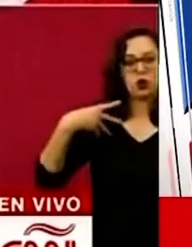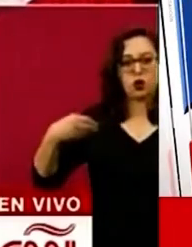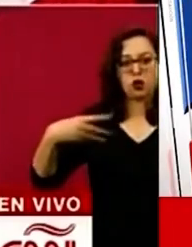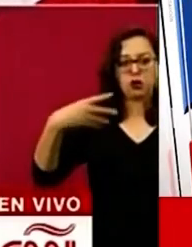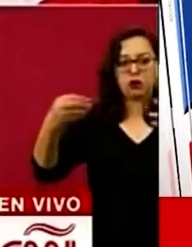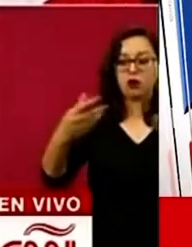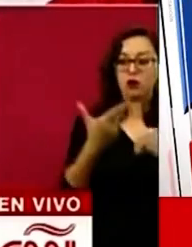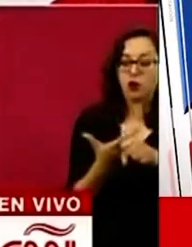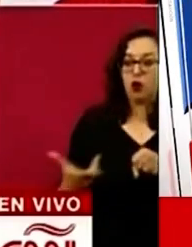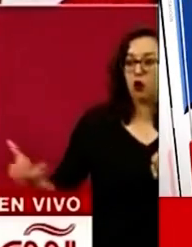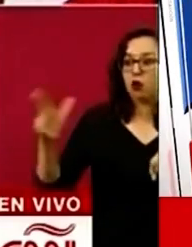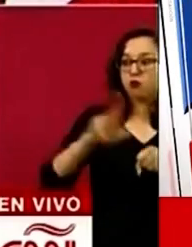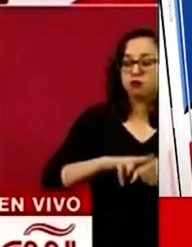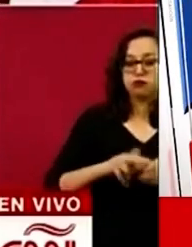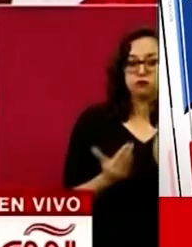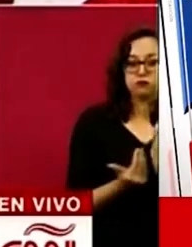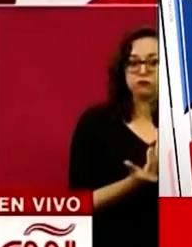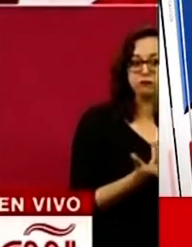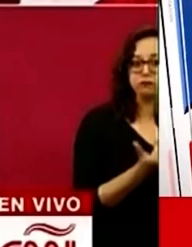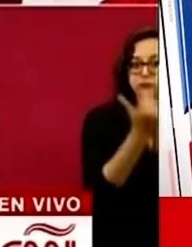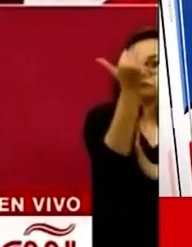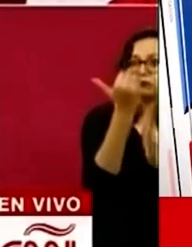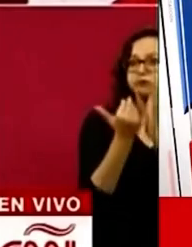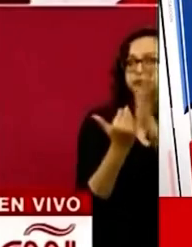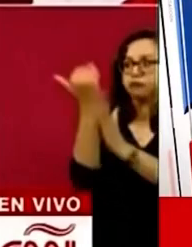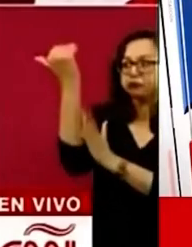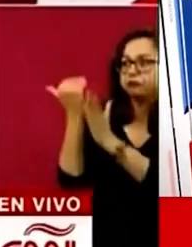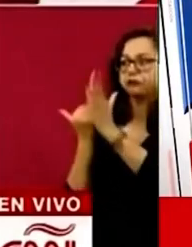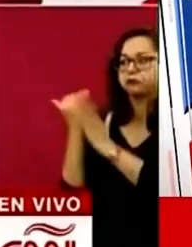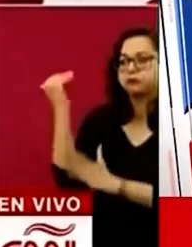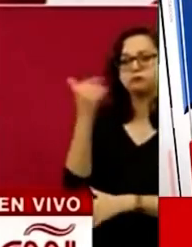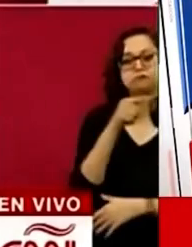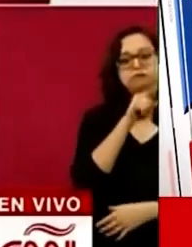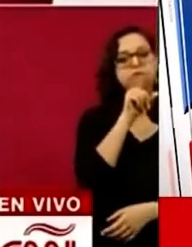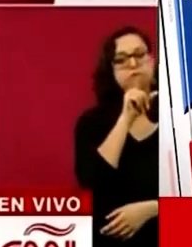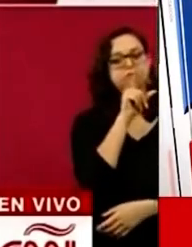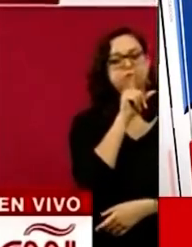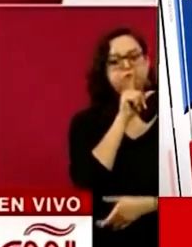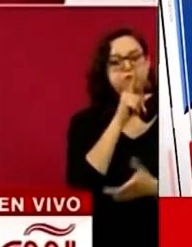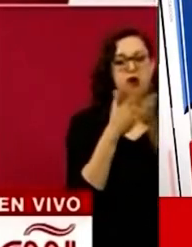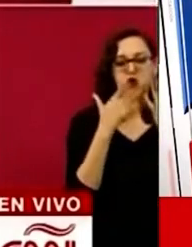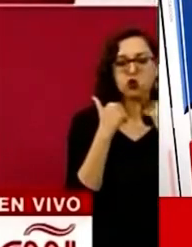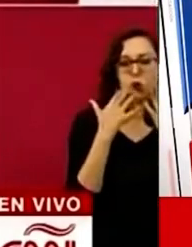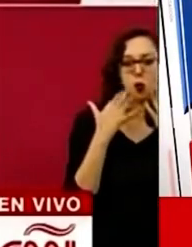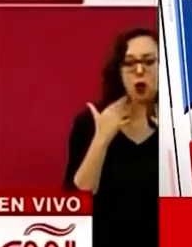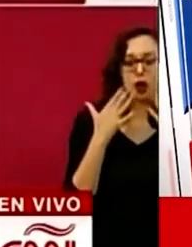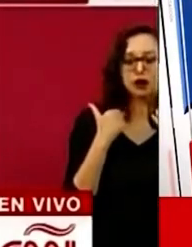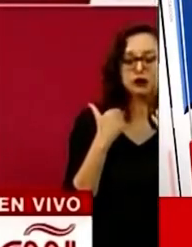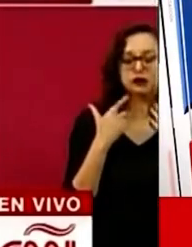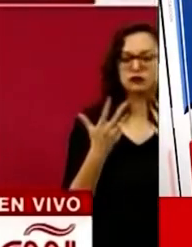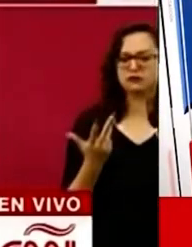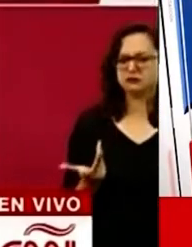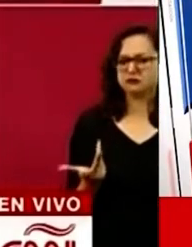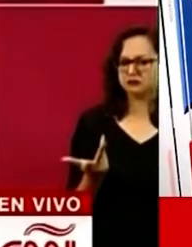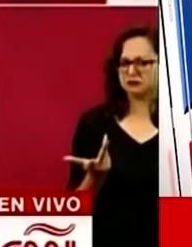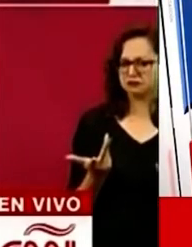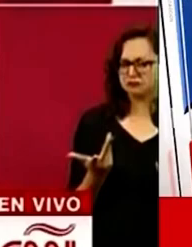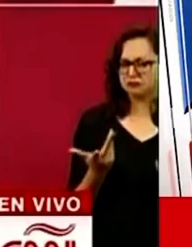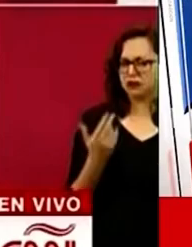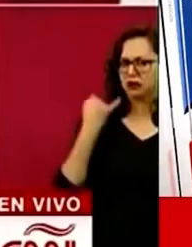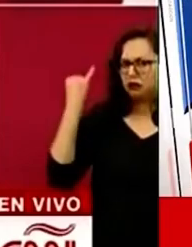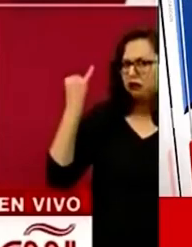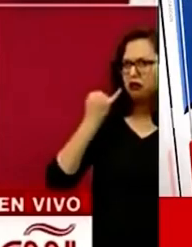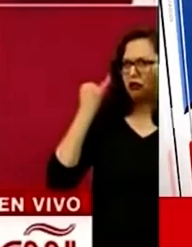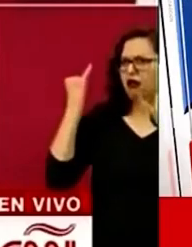en hospitalizaciones que nos lleven a pensar que pueda